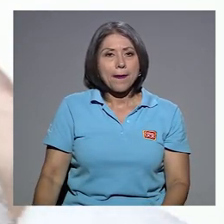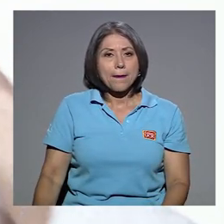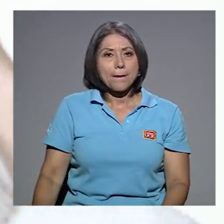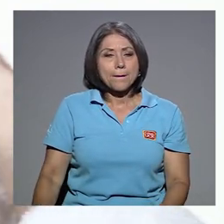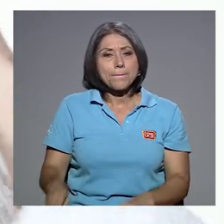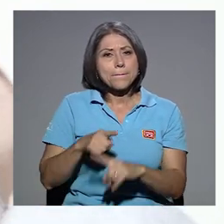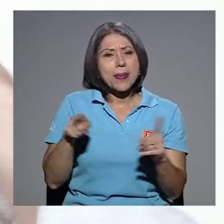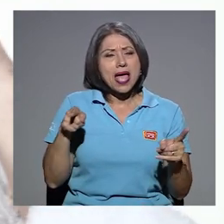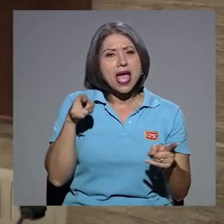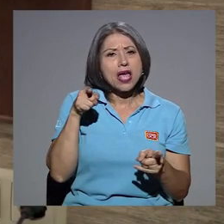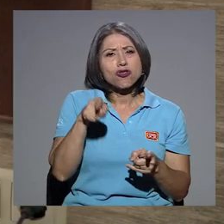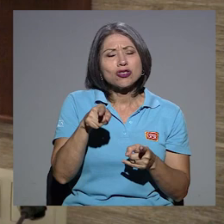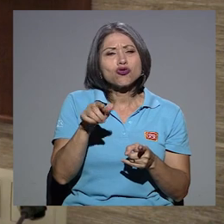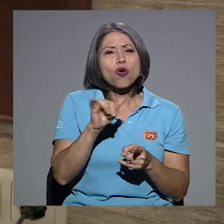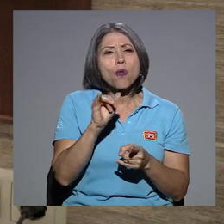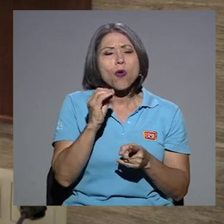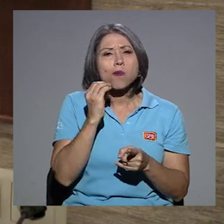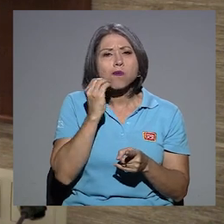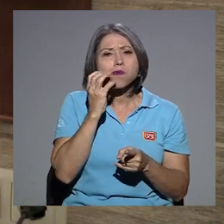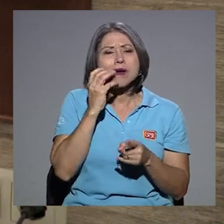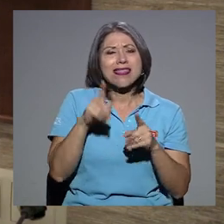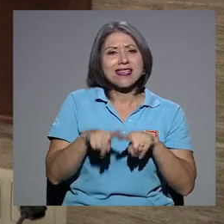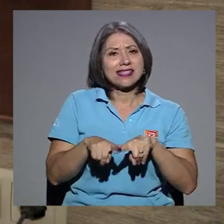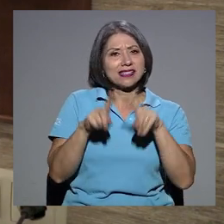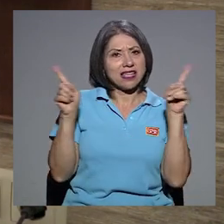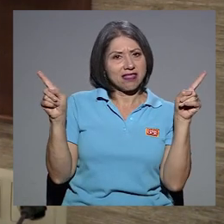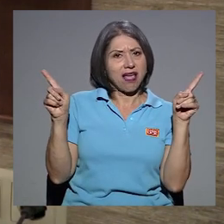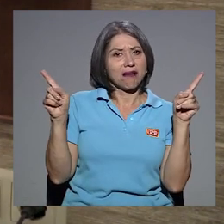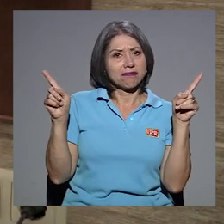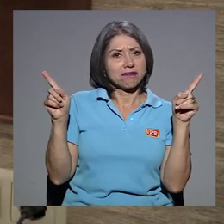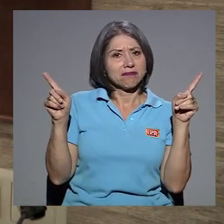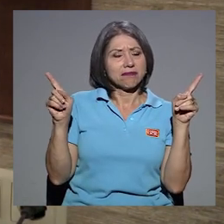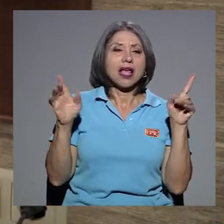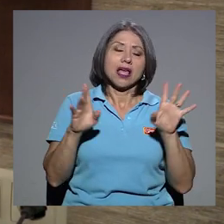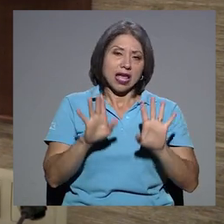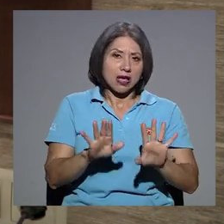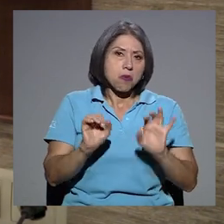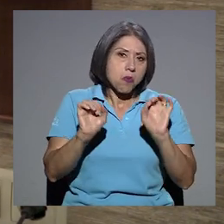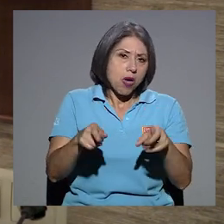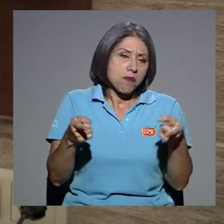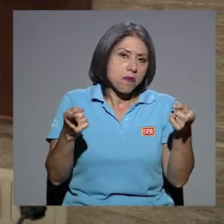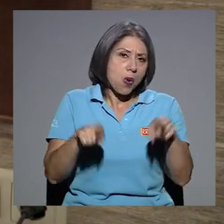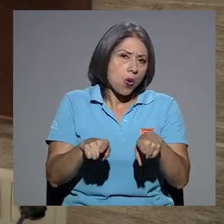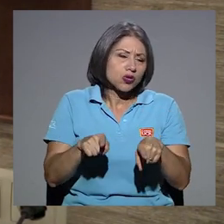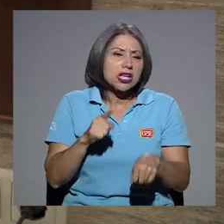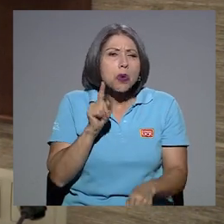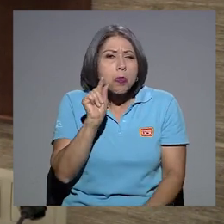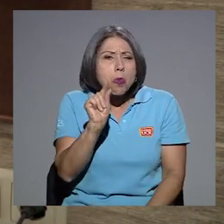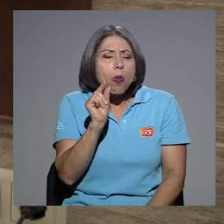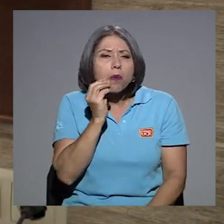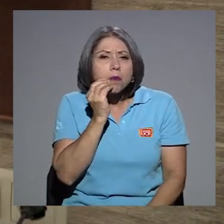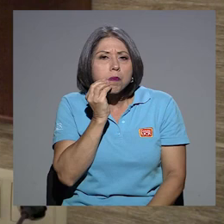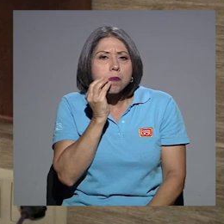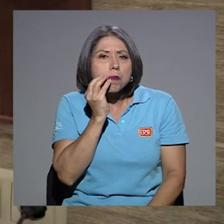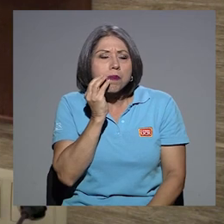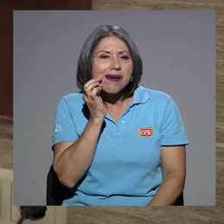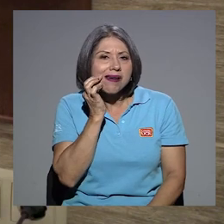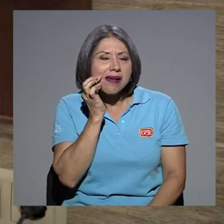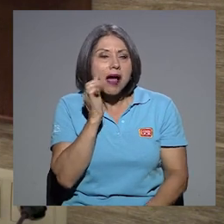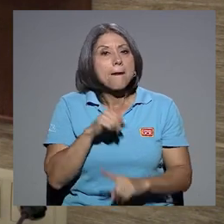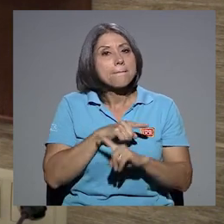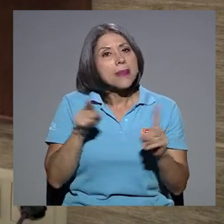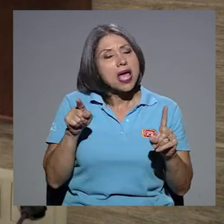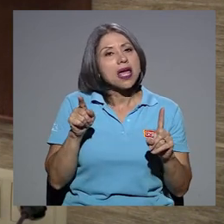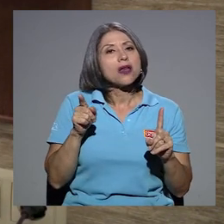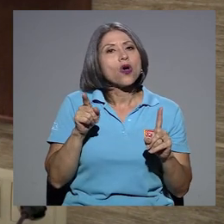a producir. Eso como una inflamación distinta, digamos, una sí, es por el... Exactamente, puede producir algún grado de inflamación, pero más que todo lo